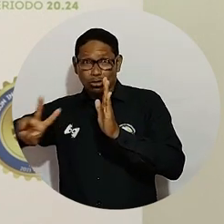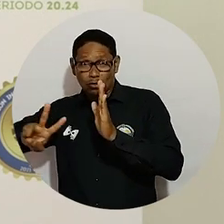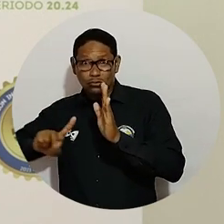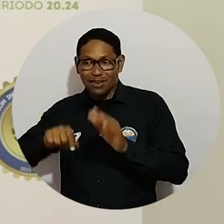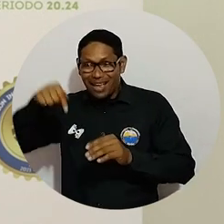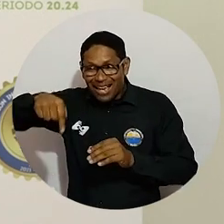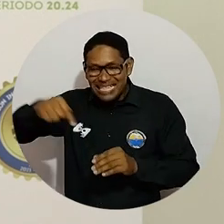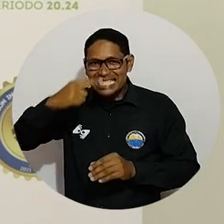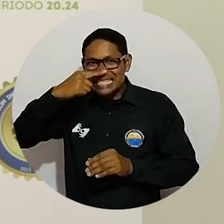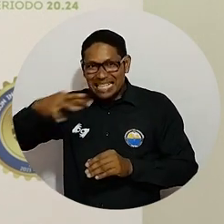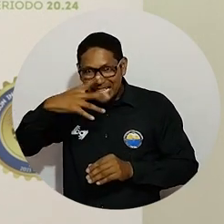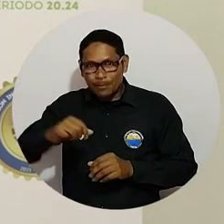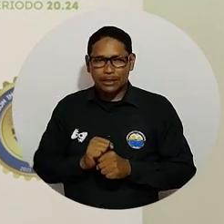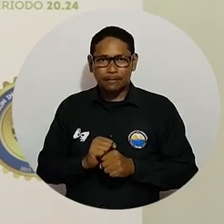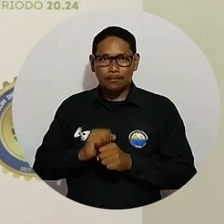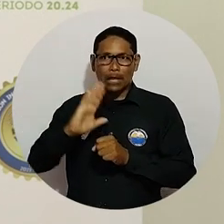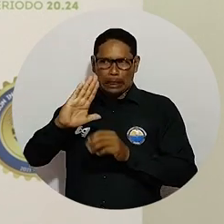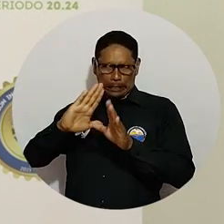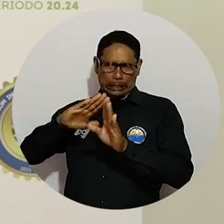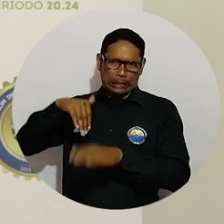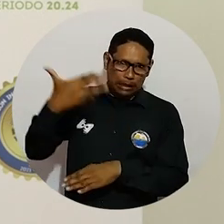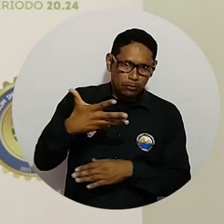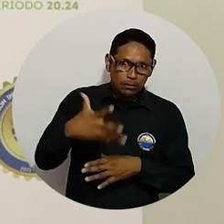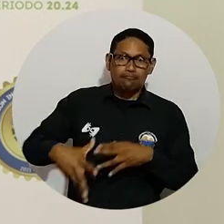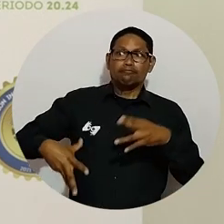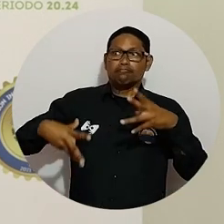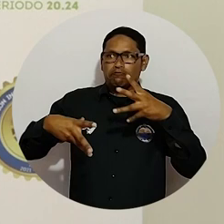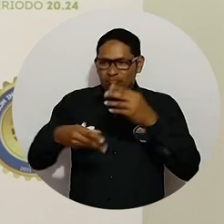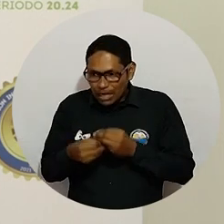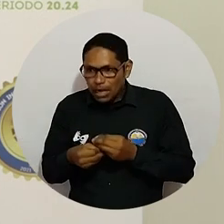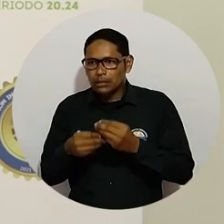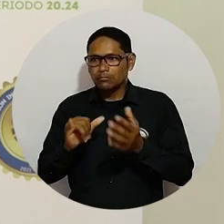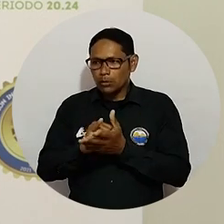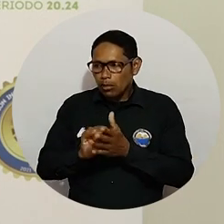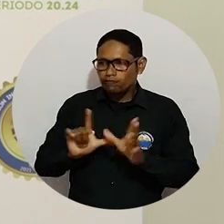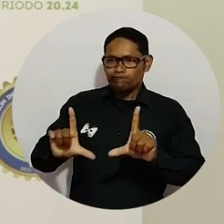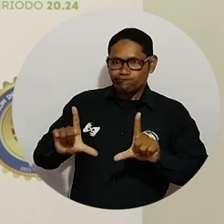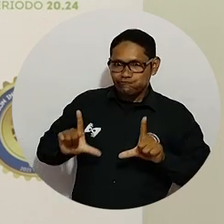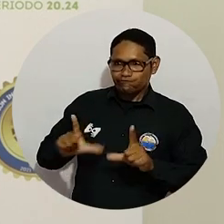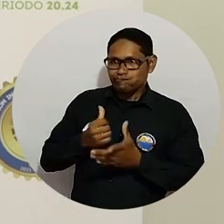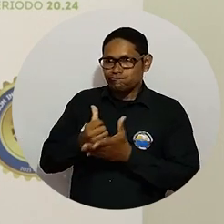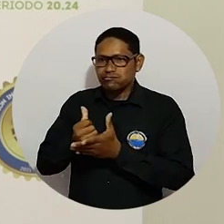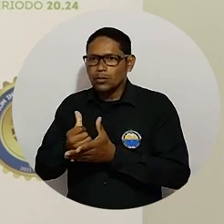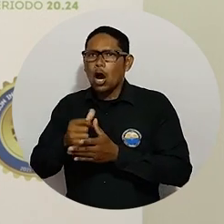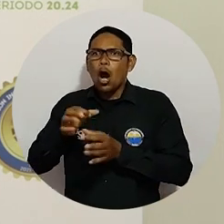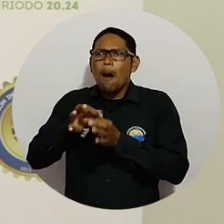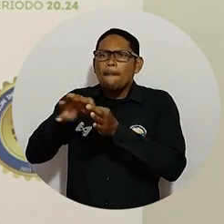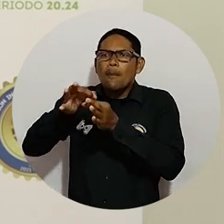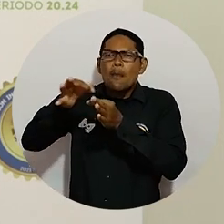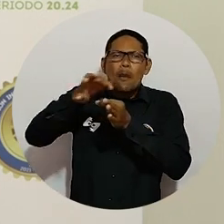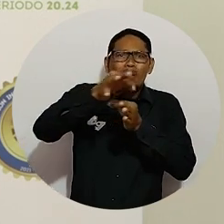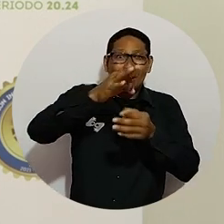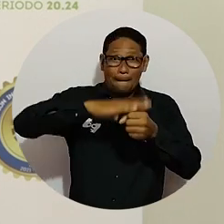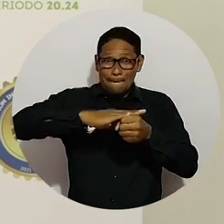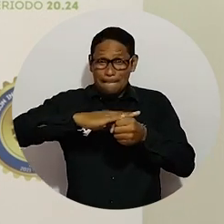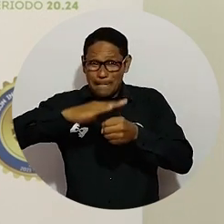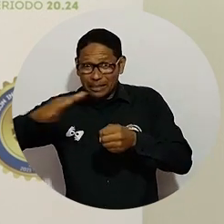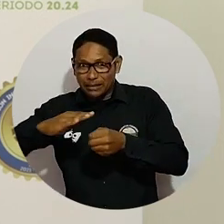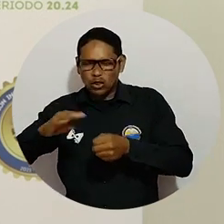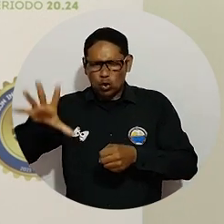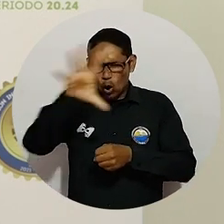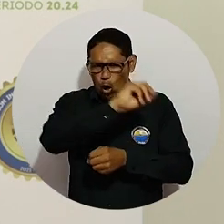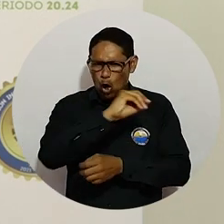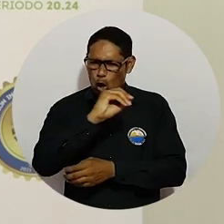Santa Marta. Después, con el pasar del tiempo, hacer las gestiones necesarias para que se pueda llevar a todos los rincones del Magdalena y también de todo el